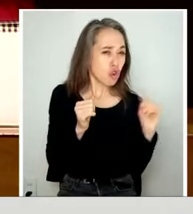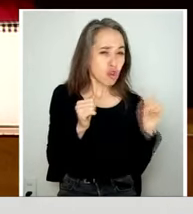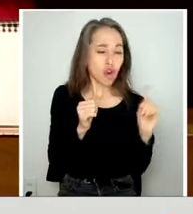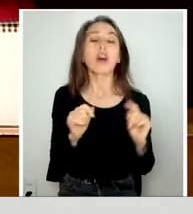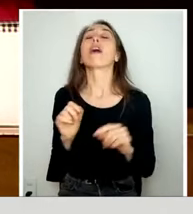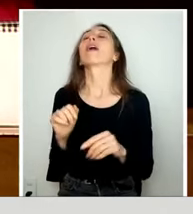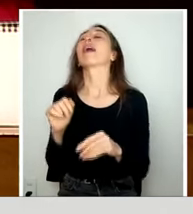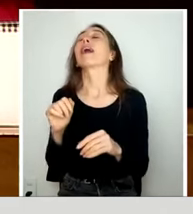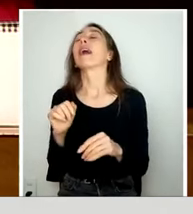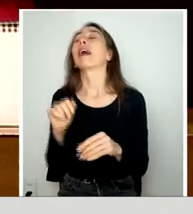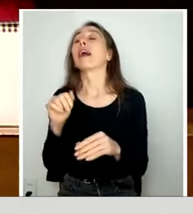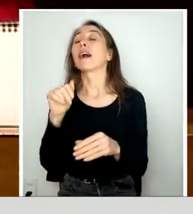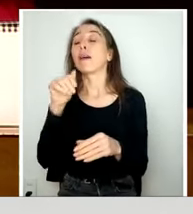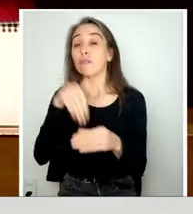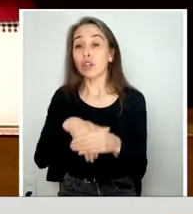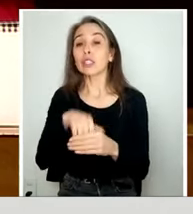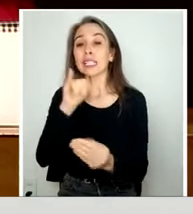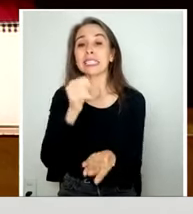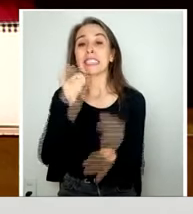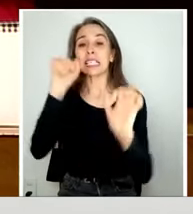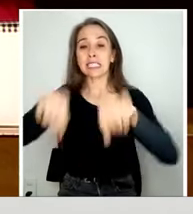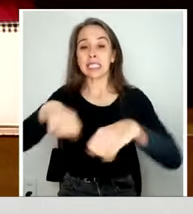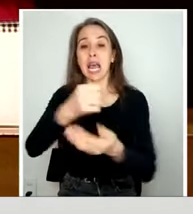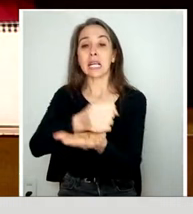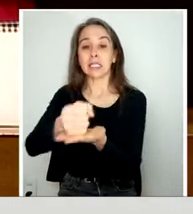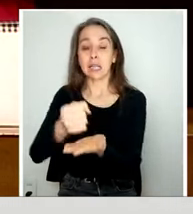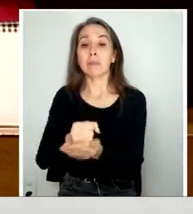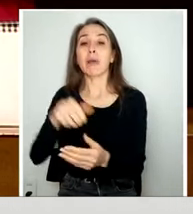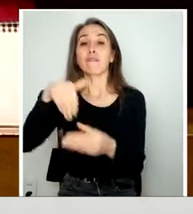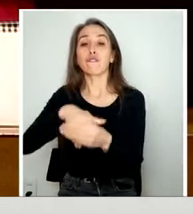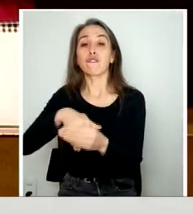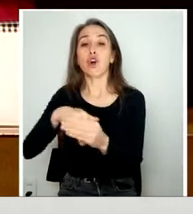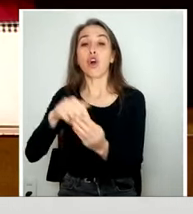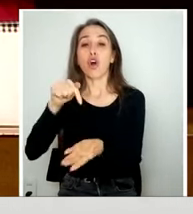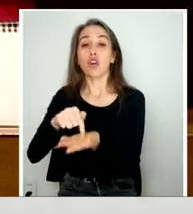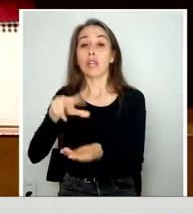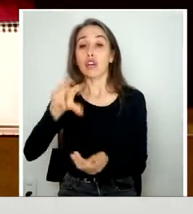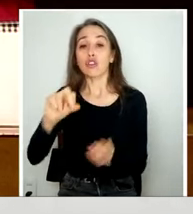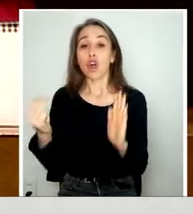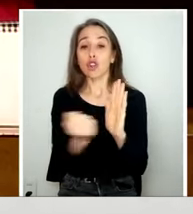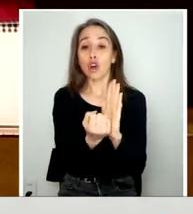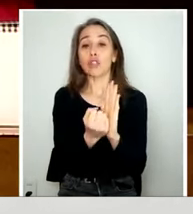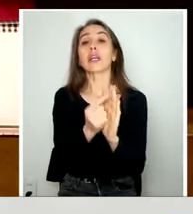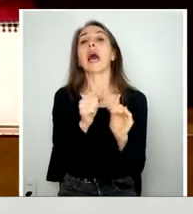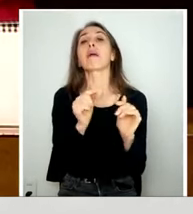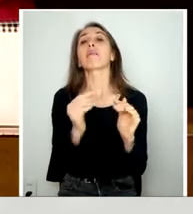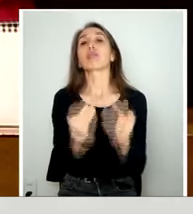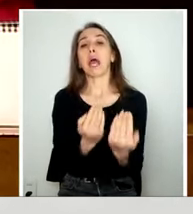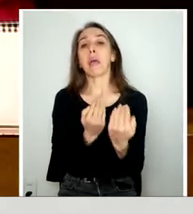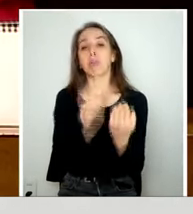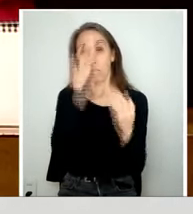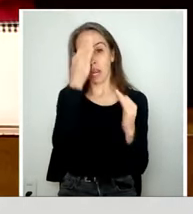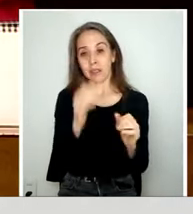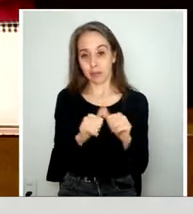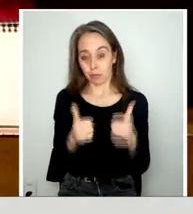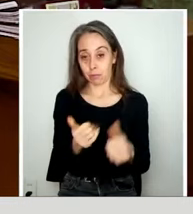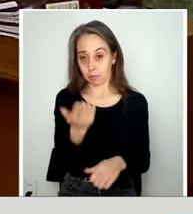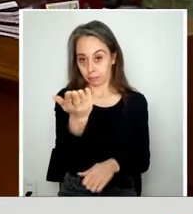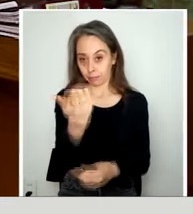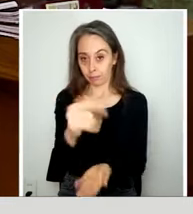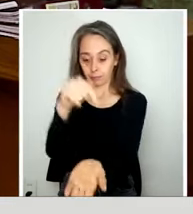por declarar admisible y los que votan en contra votan por la resolución de la mesa en votación entonces